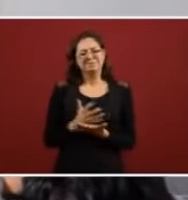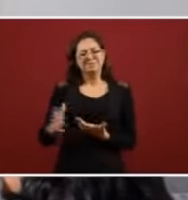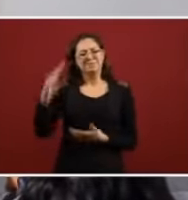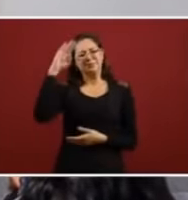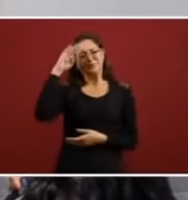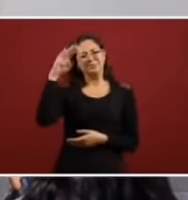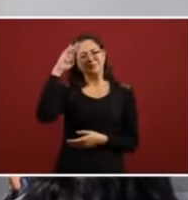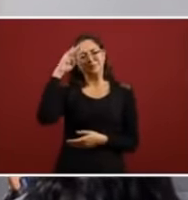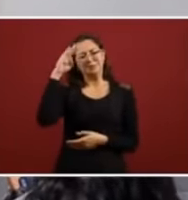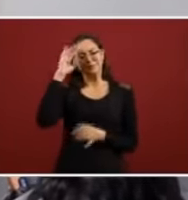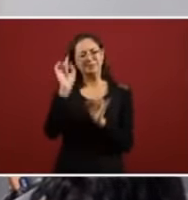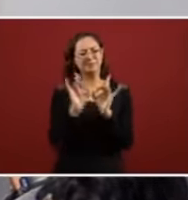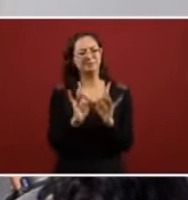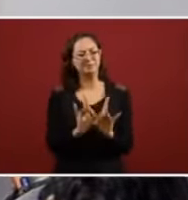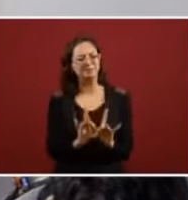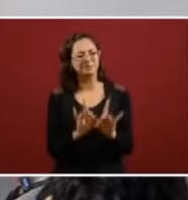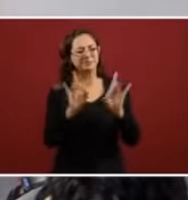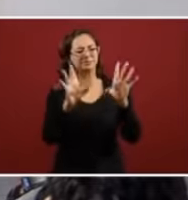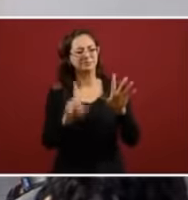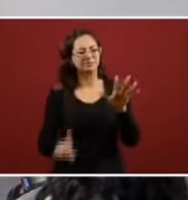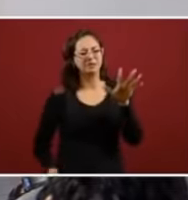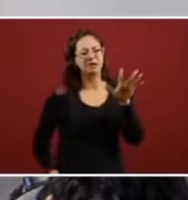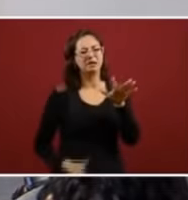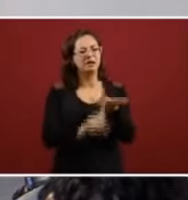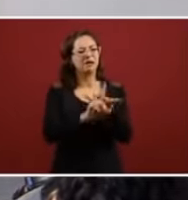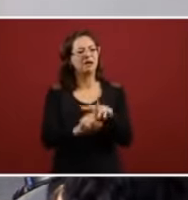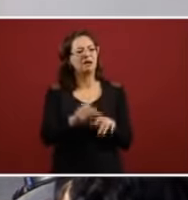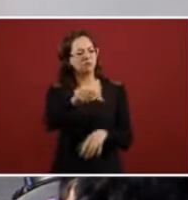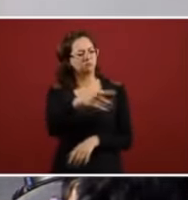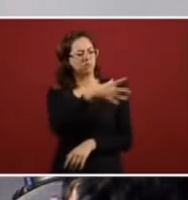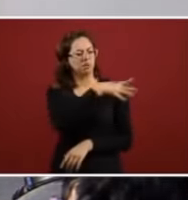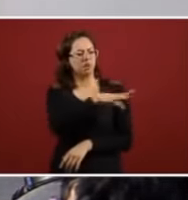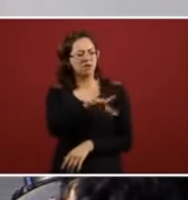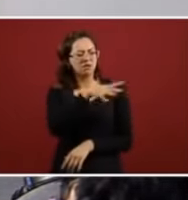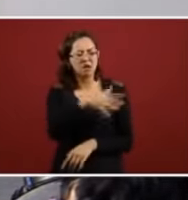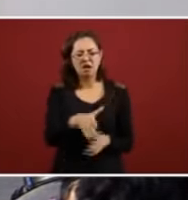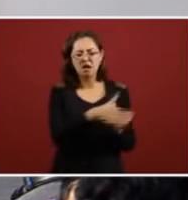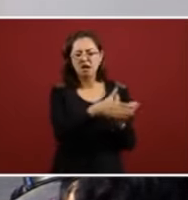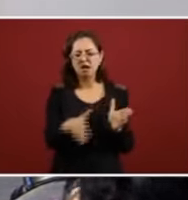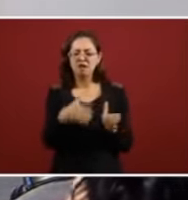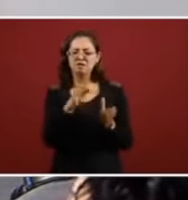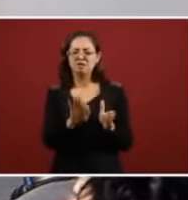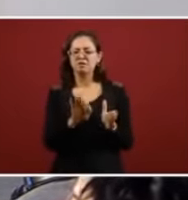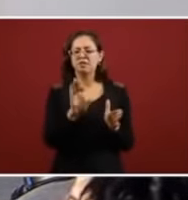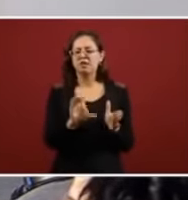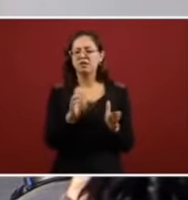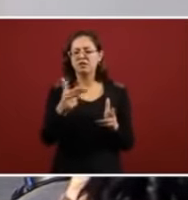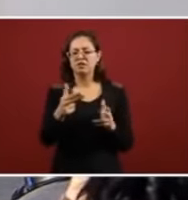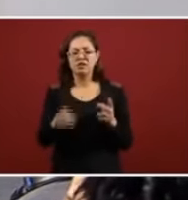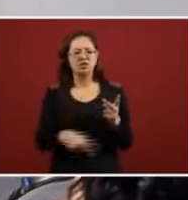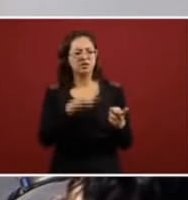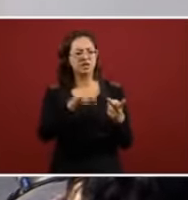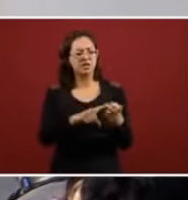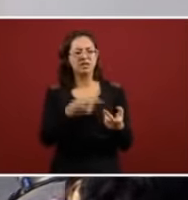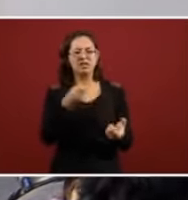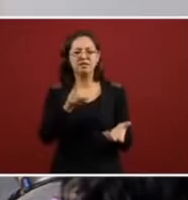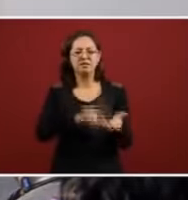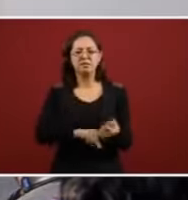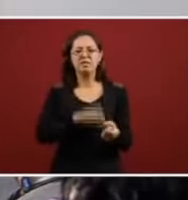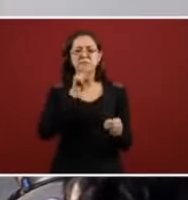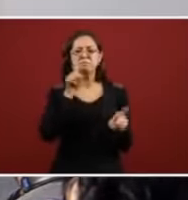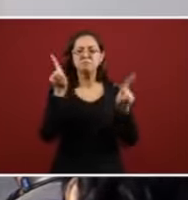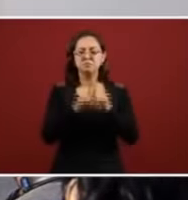aparecen generales que tuvieron cargos importantísimos en el período de felipe calderón y también aparecen ejércitos de